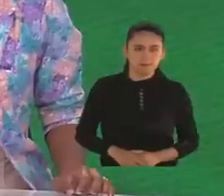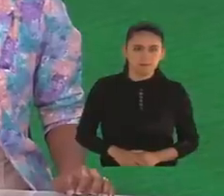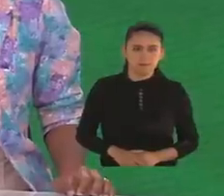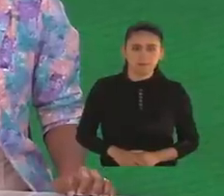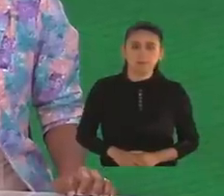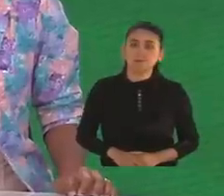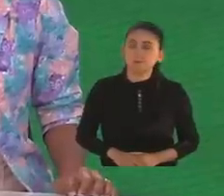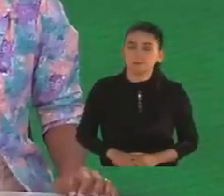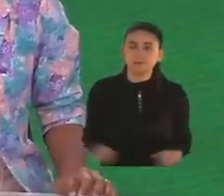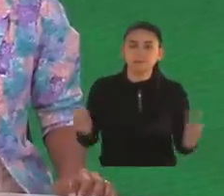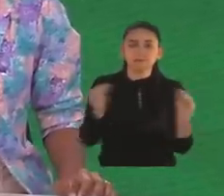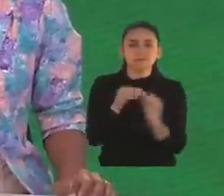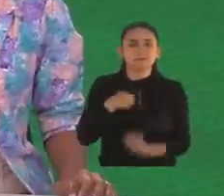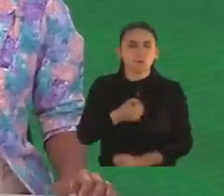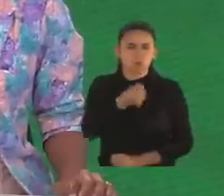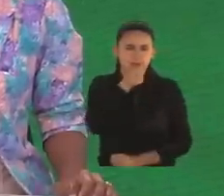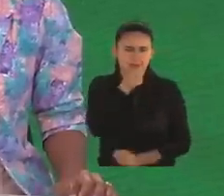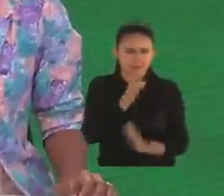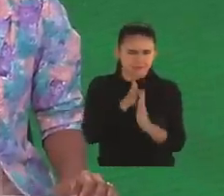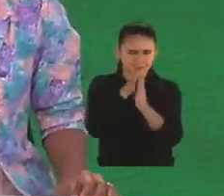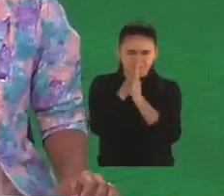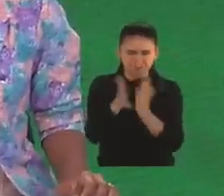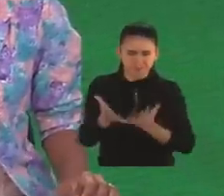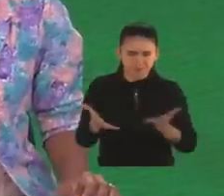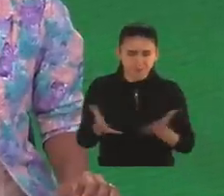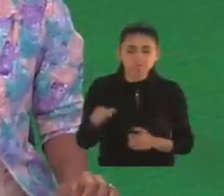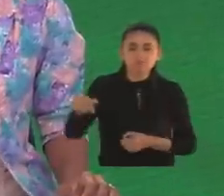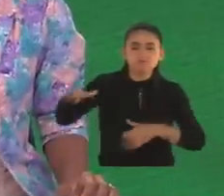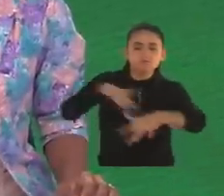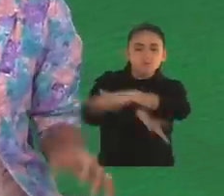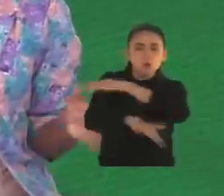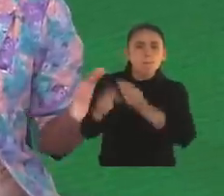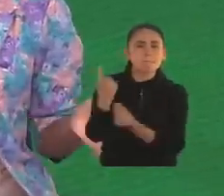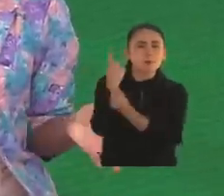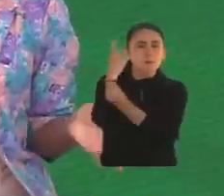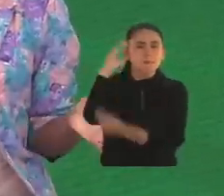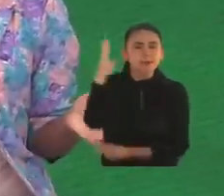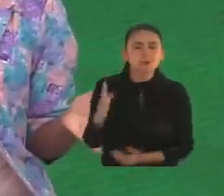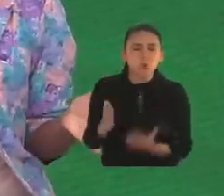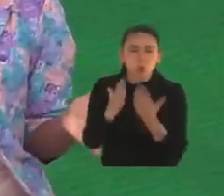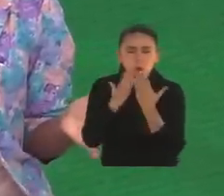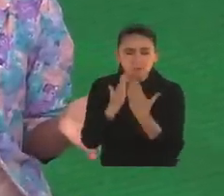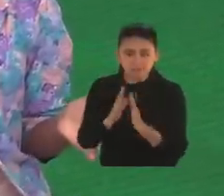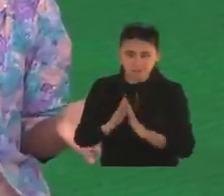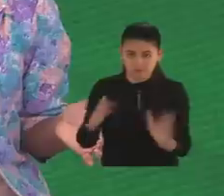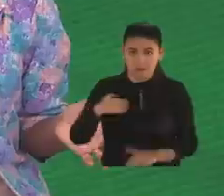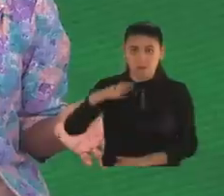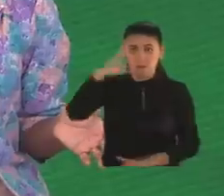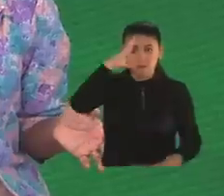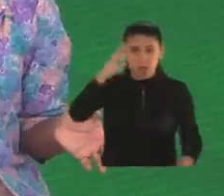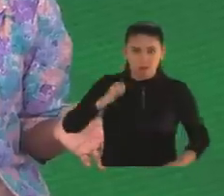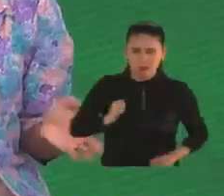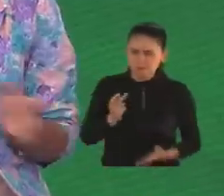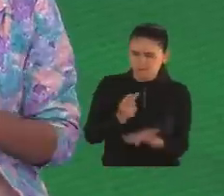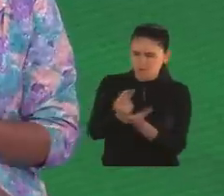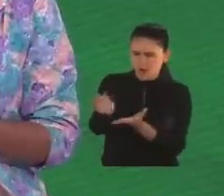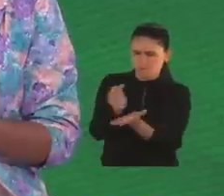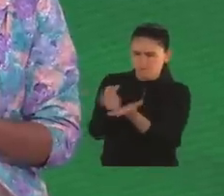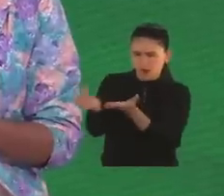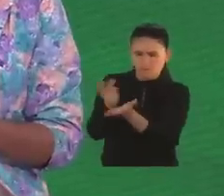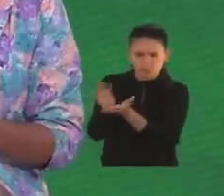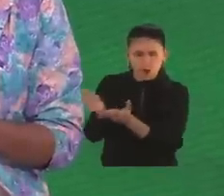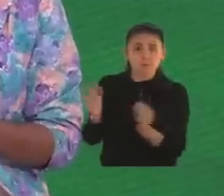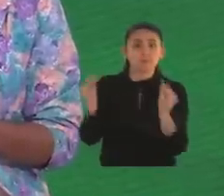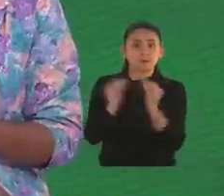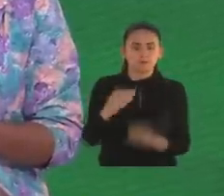Y en Noticias RCN analizamos la situación política de Brasil, porque no solo han sido destituidos de militares, el presidente Luis Ignacio Lula da